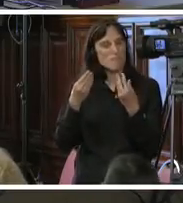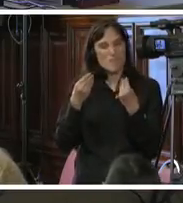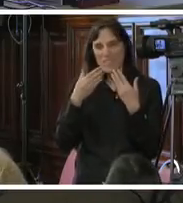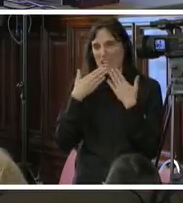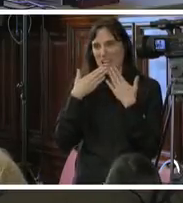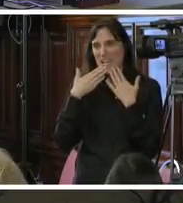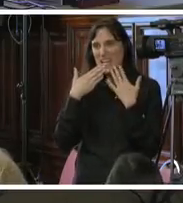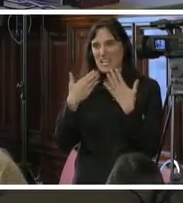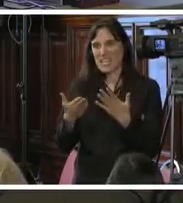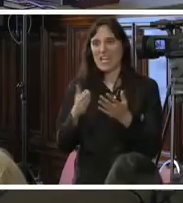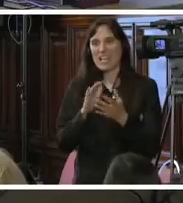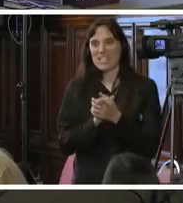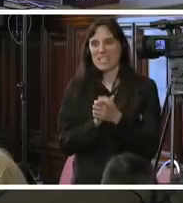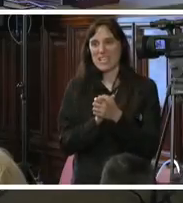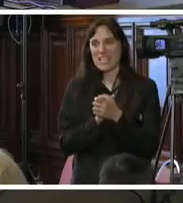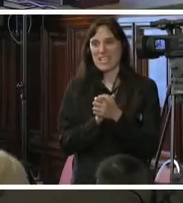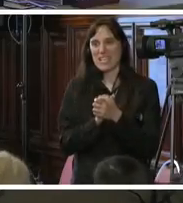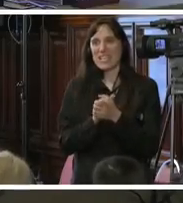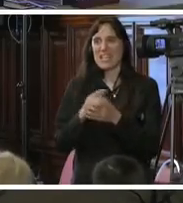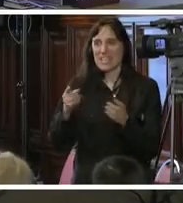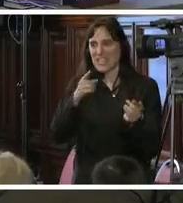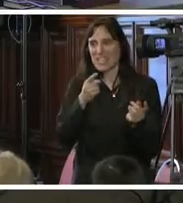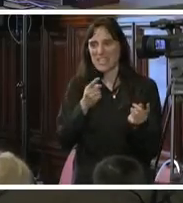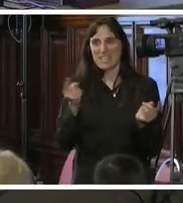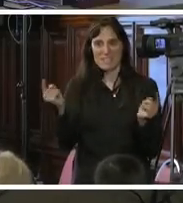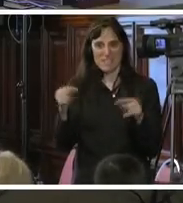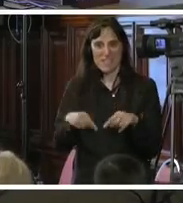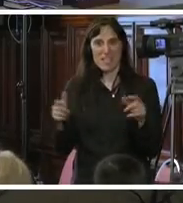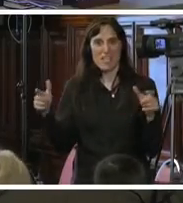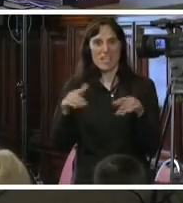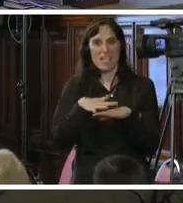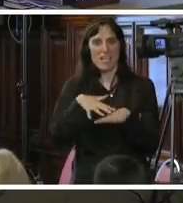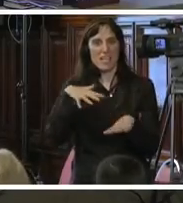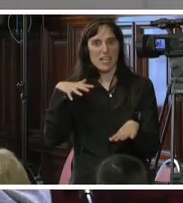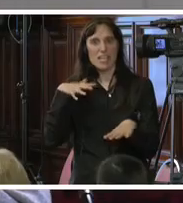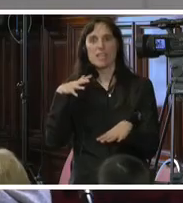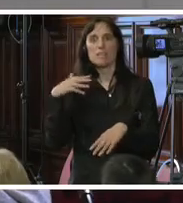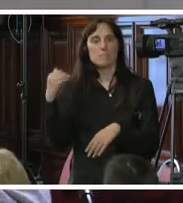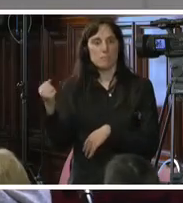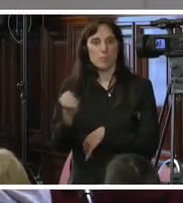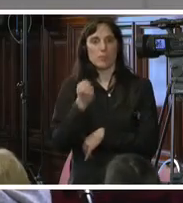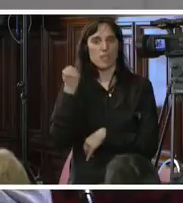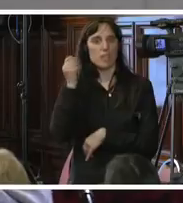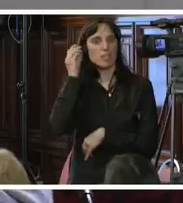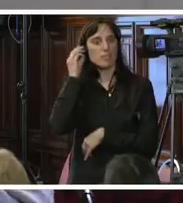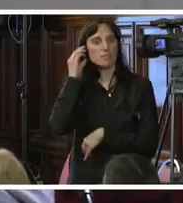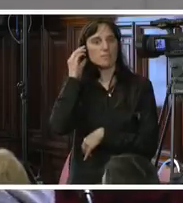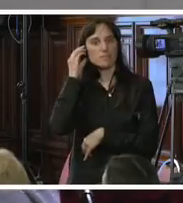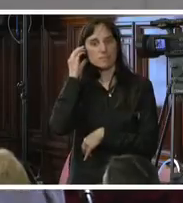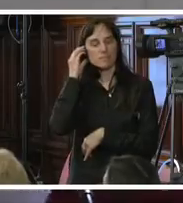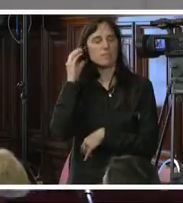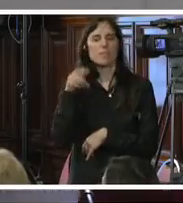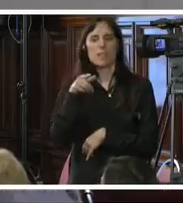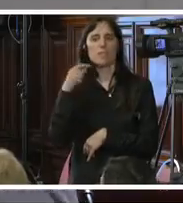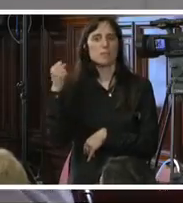gracias. Muchas gracias por venir a esta audiencia. Es muy importante porque tiene que ver